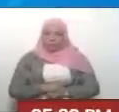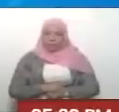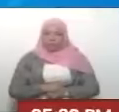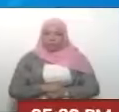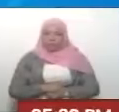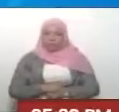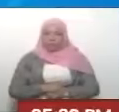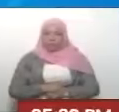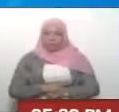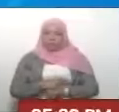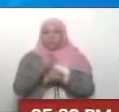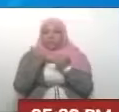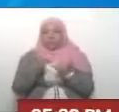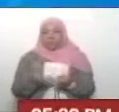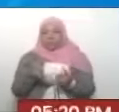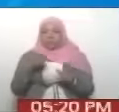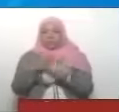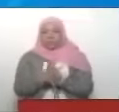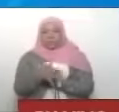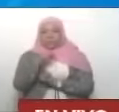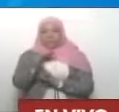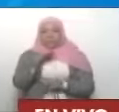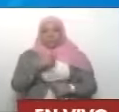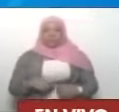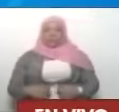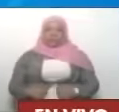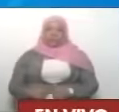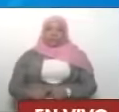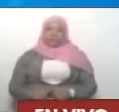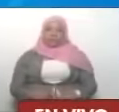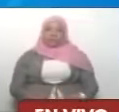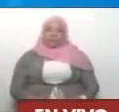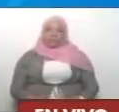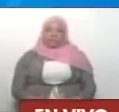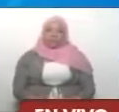Ahora, lo que sí fue